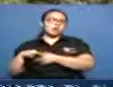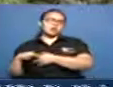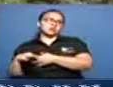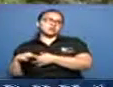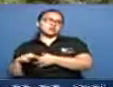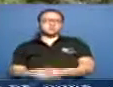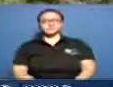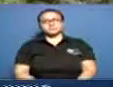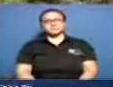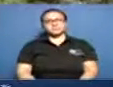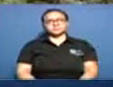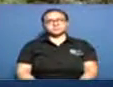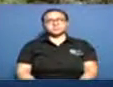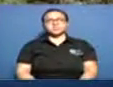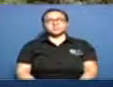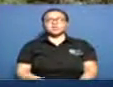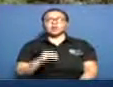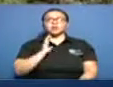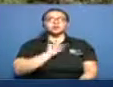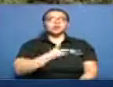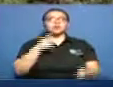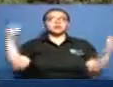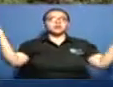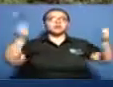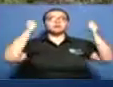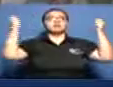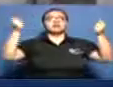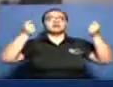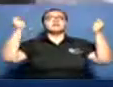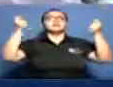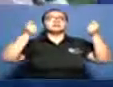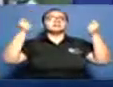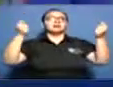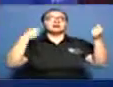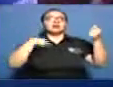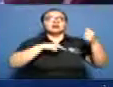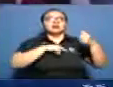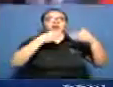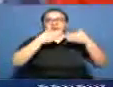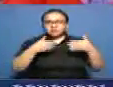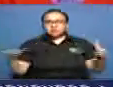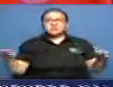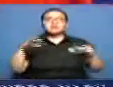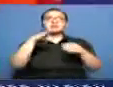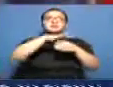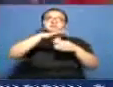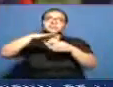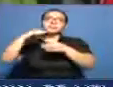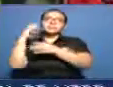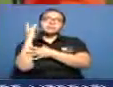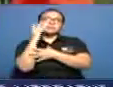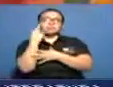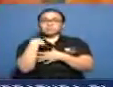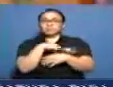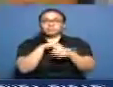es... No es solo nuestra fiesta. Exacto. Esa es la fiesta, es con lo que inauguramos la época de reforestación. Okay. Nosotros